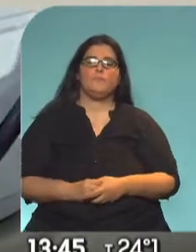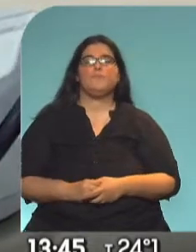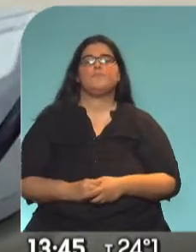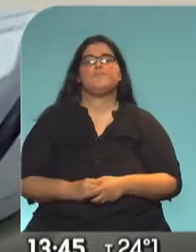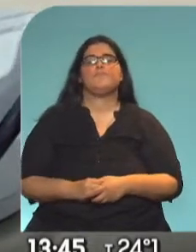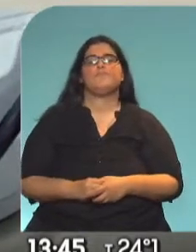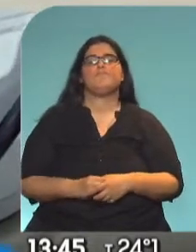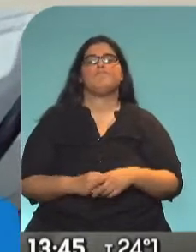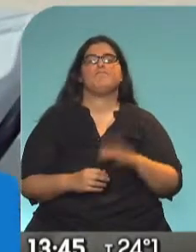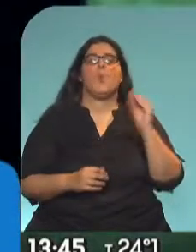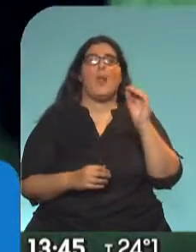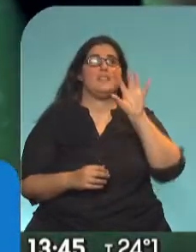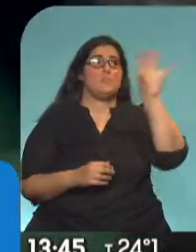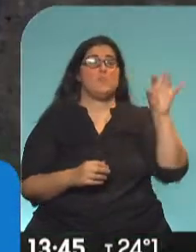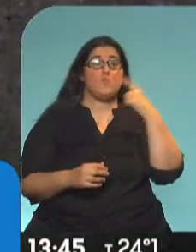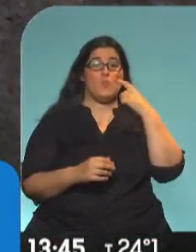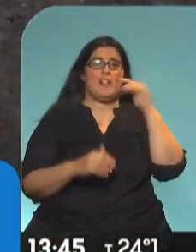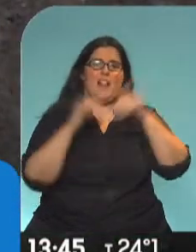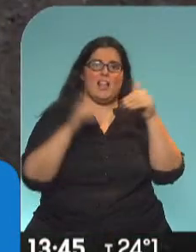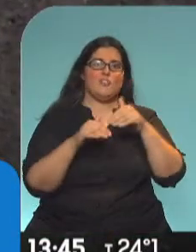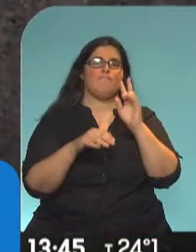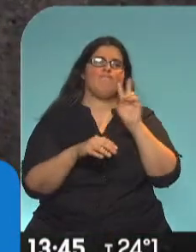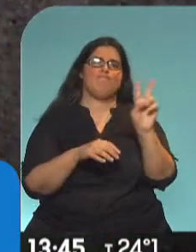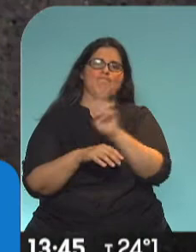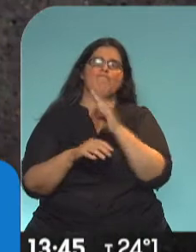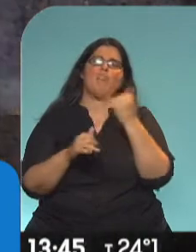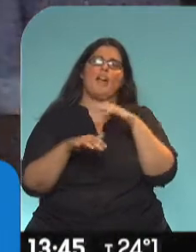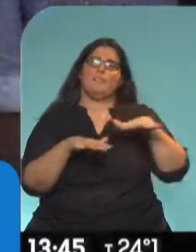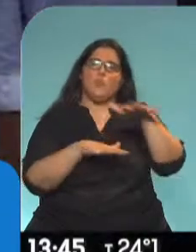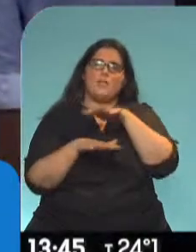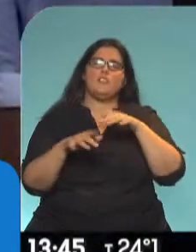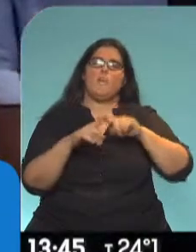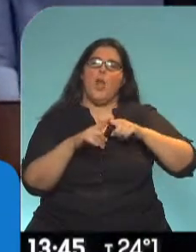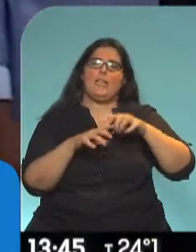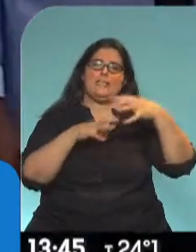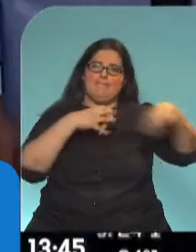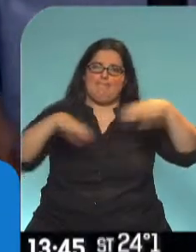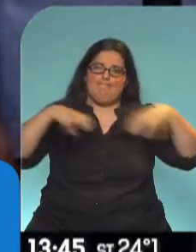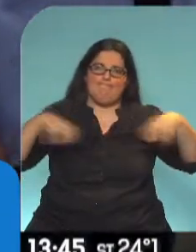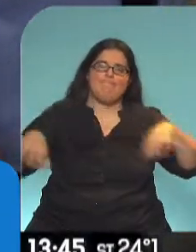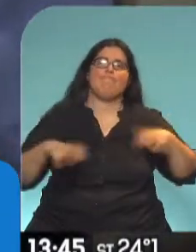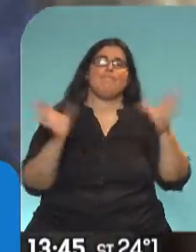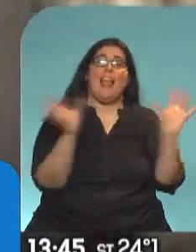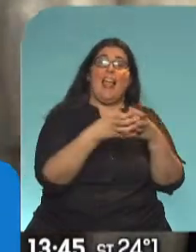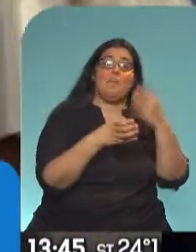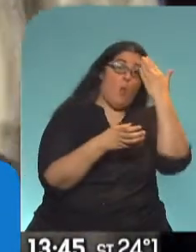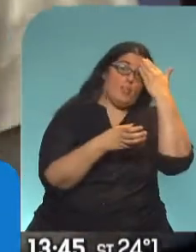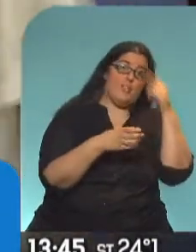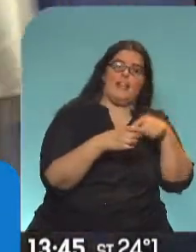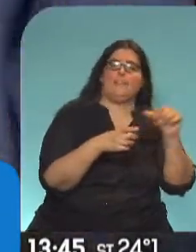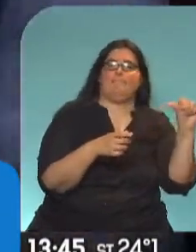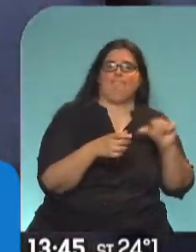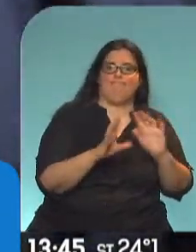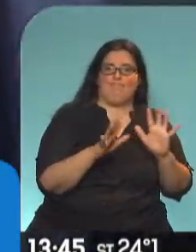Las elecciones municipales en Brasil dejaron un mapa político fragmentado. Para el bolsonarismo no fue una buena partida.